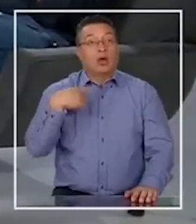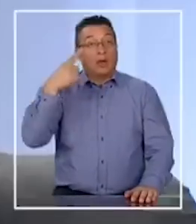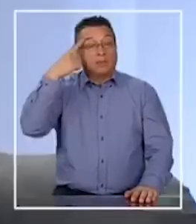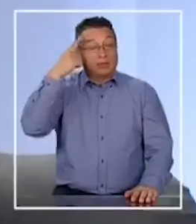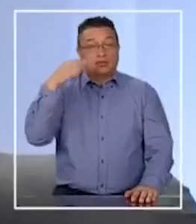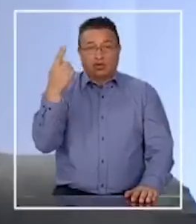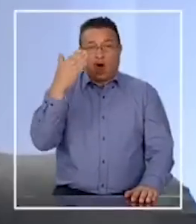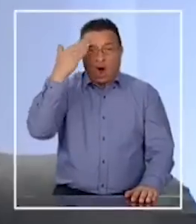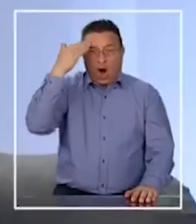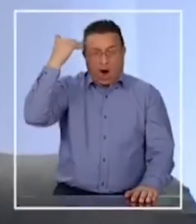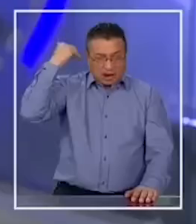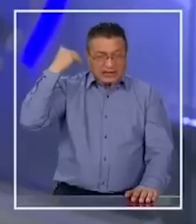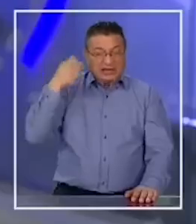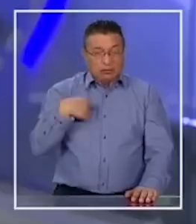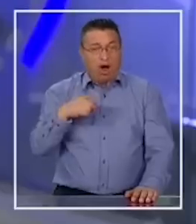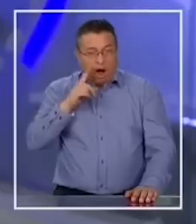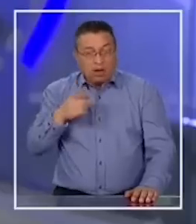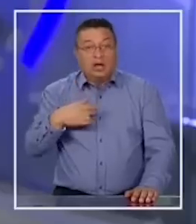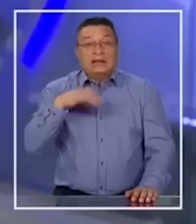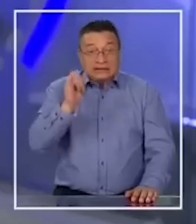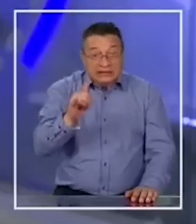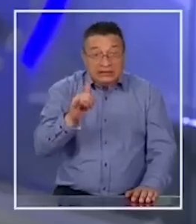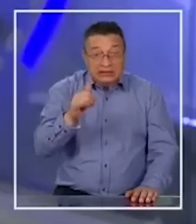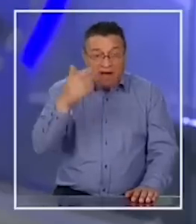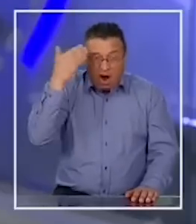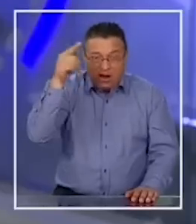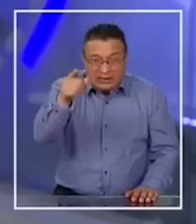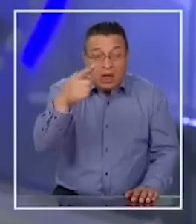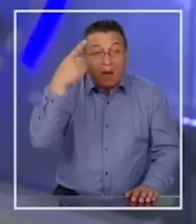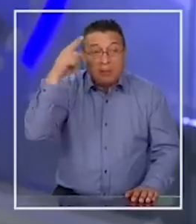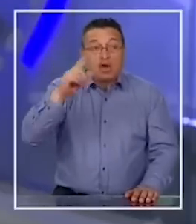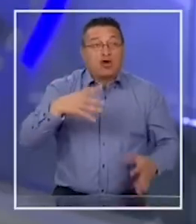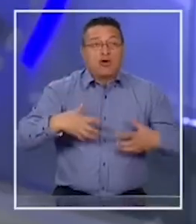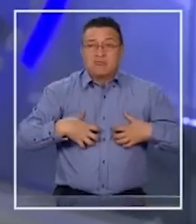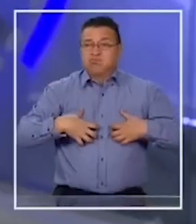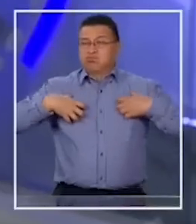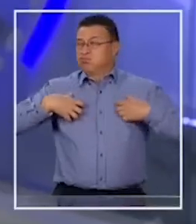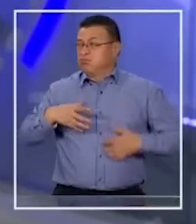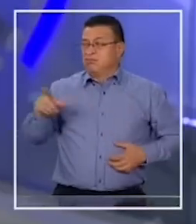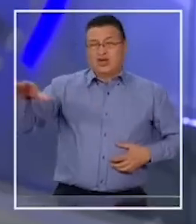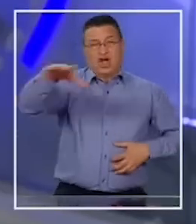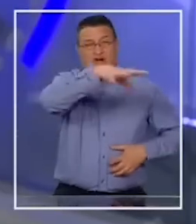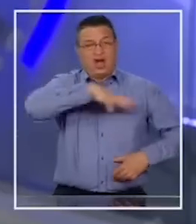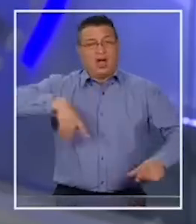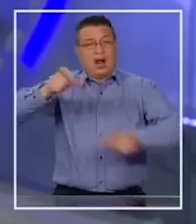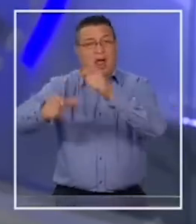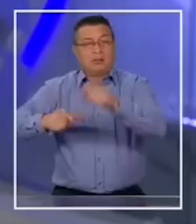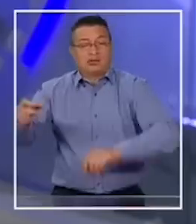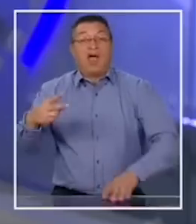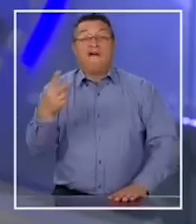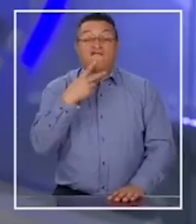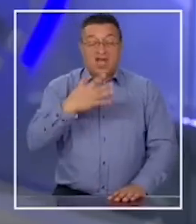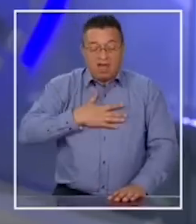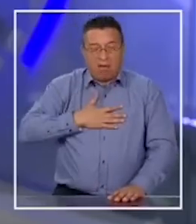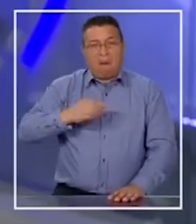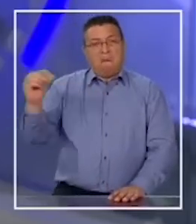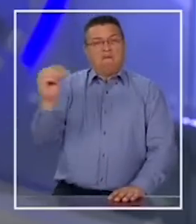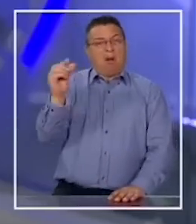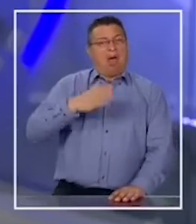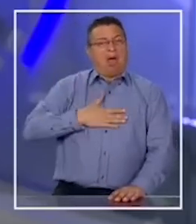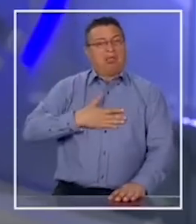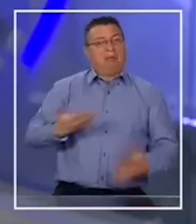conscientes Yo sé que estás consciente pero lo que no sabes es la indignación de los ciudadanos de que la vida de ellos no vale nada